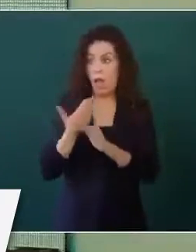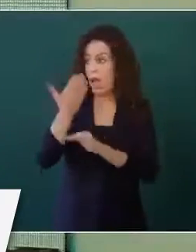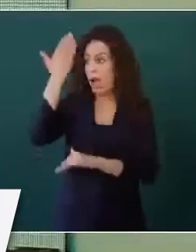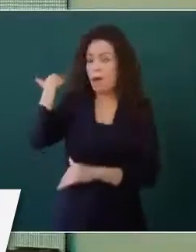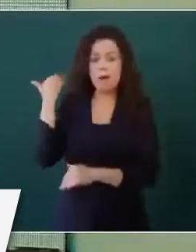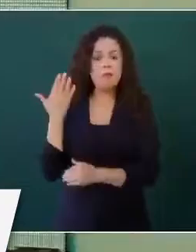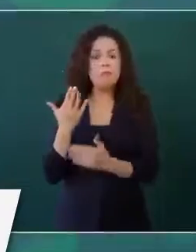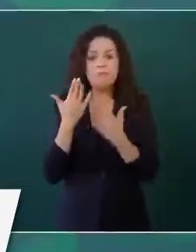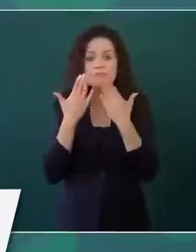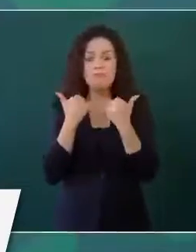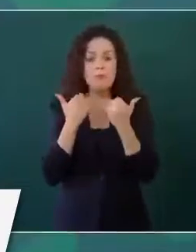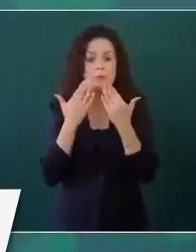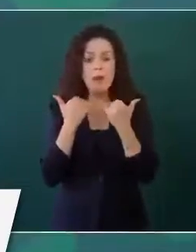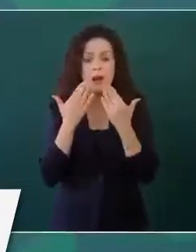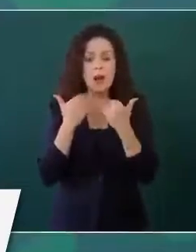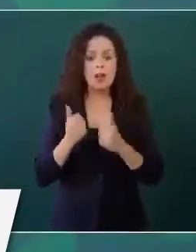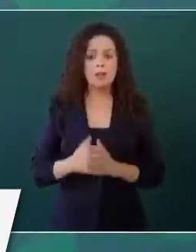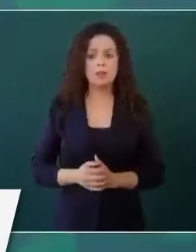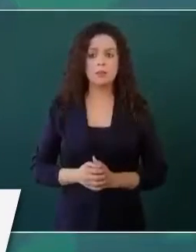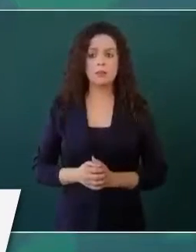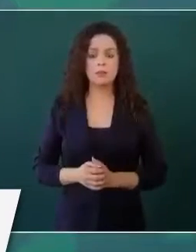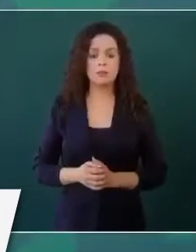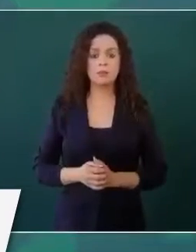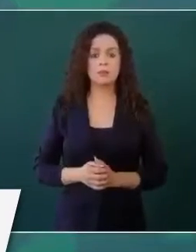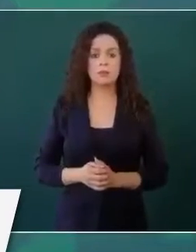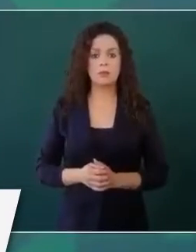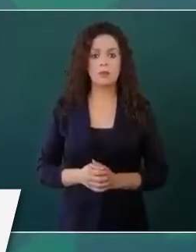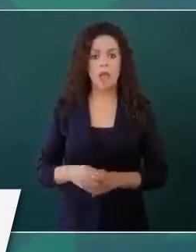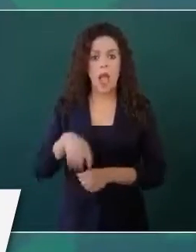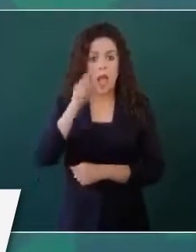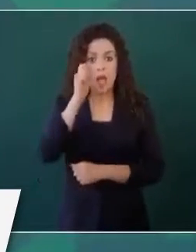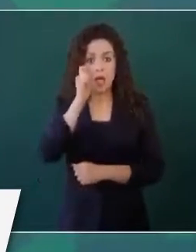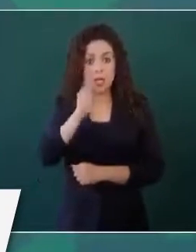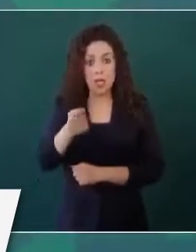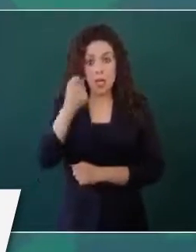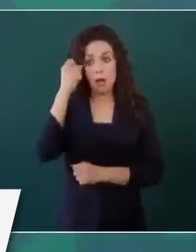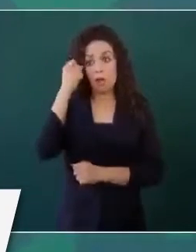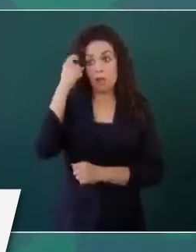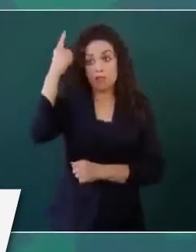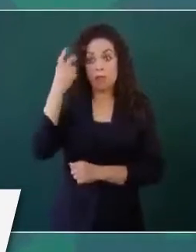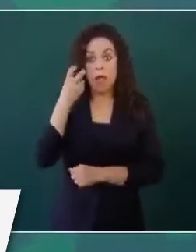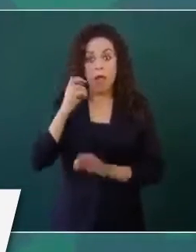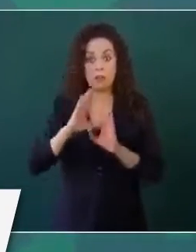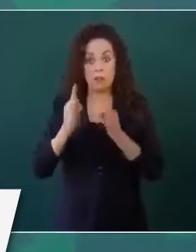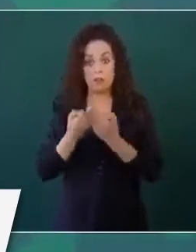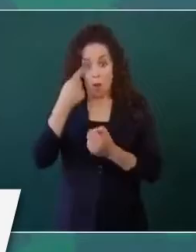¿Saben quién creó este mecanismo de apoyo?